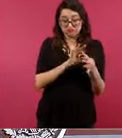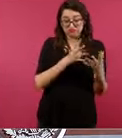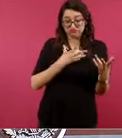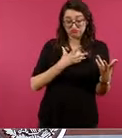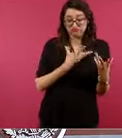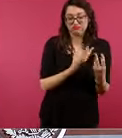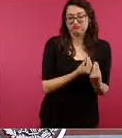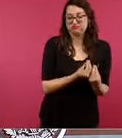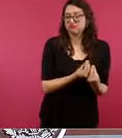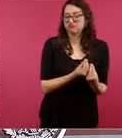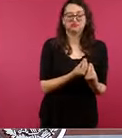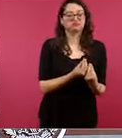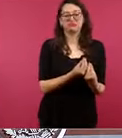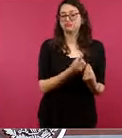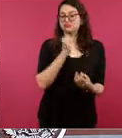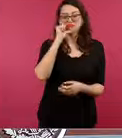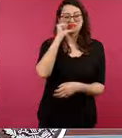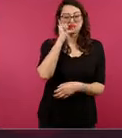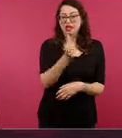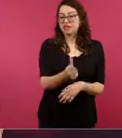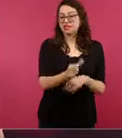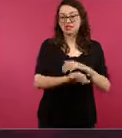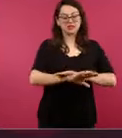entre la delincuencia y la autoridad.